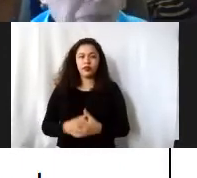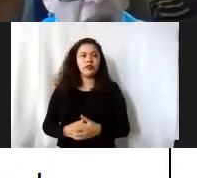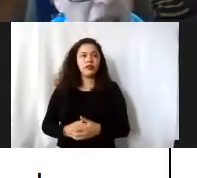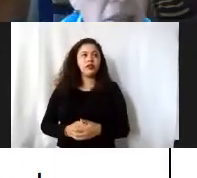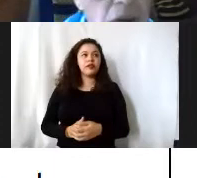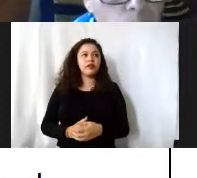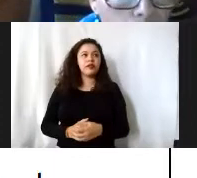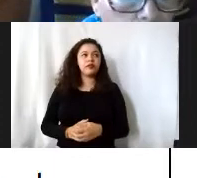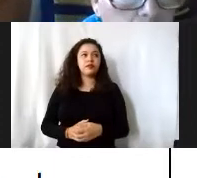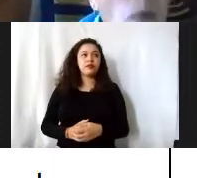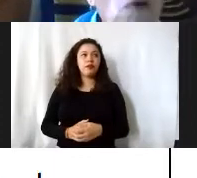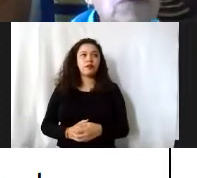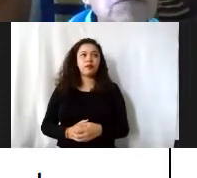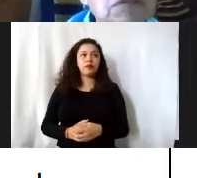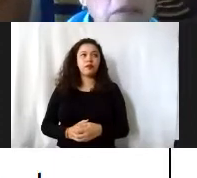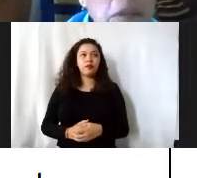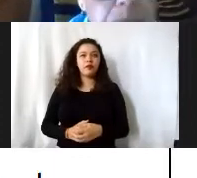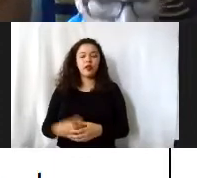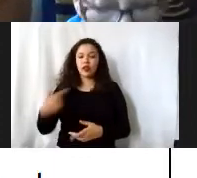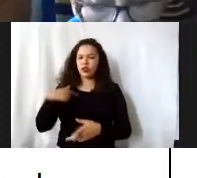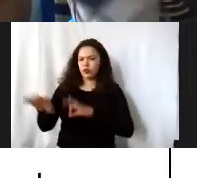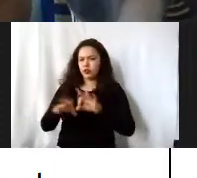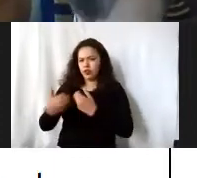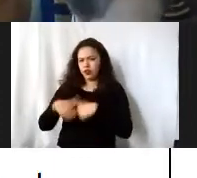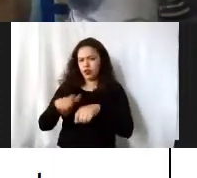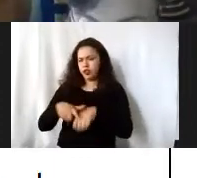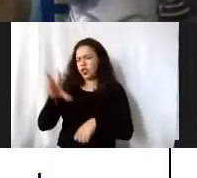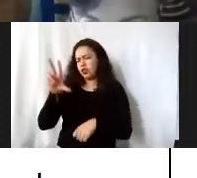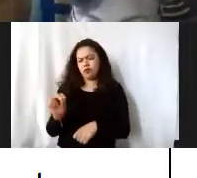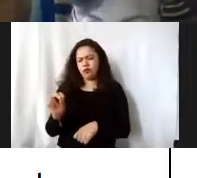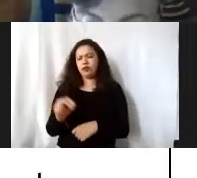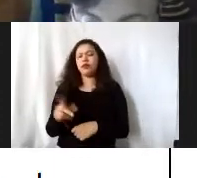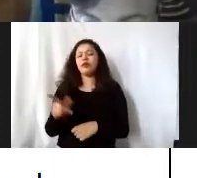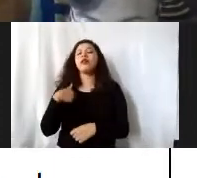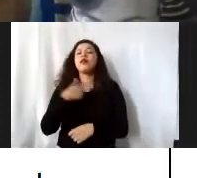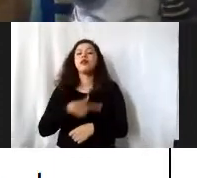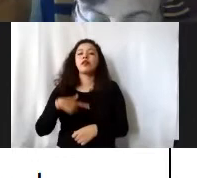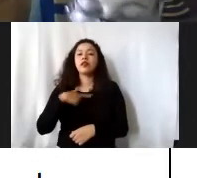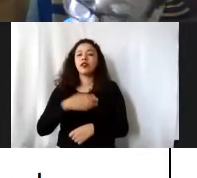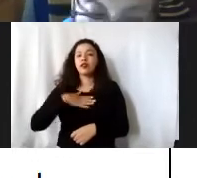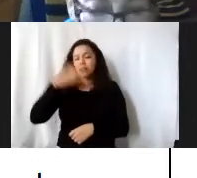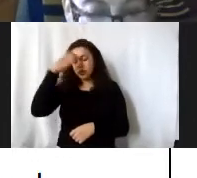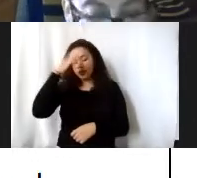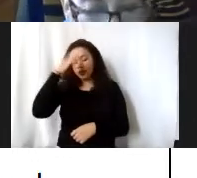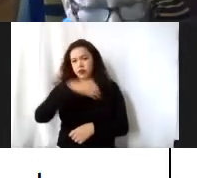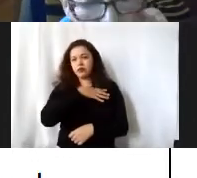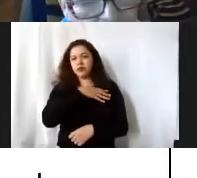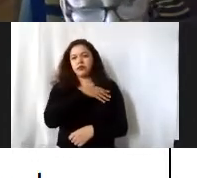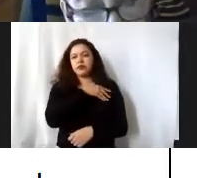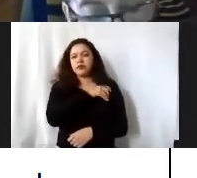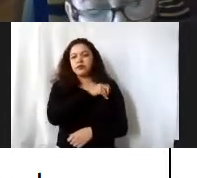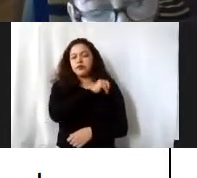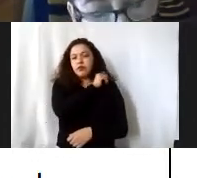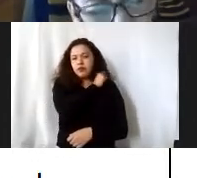Sí, mire, yo no soy trabajador social, pero me gustaría compartir la experiencia que he De visto acuerdo, muy de aquí